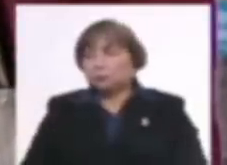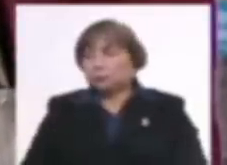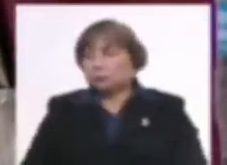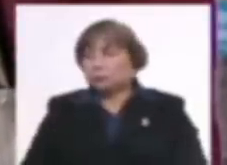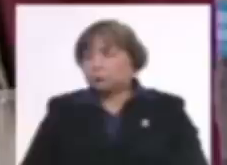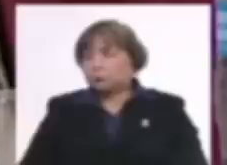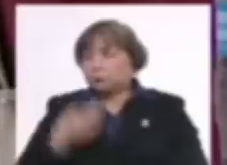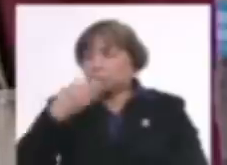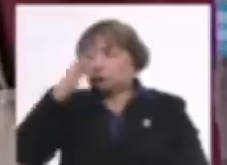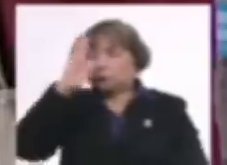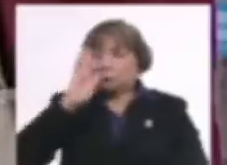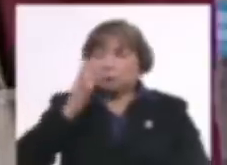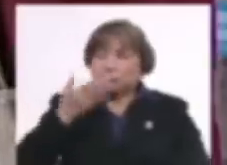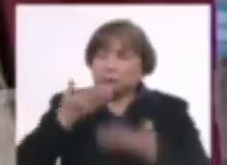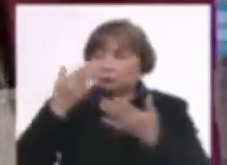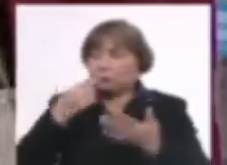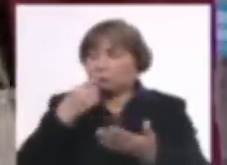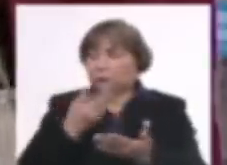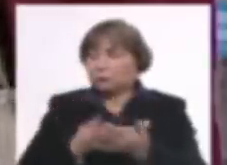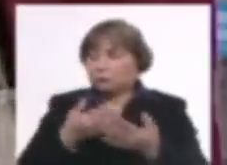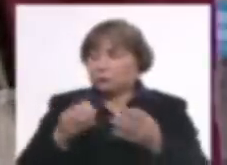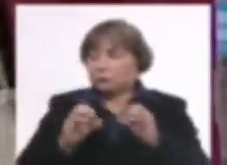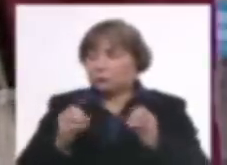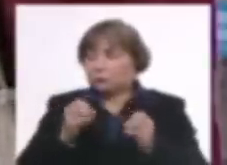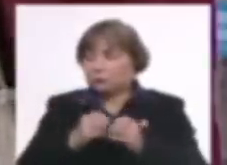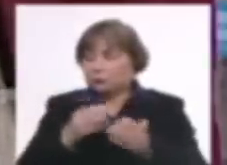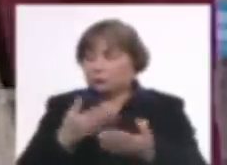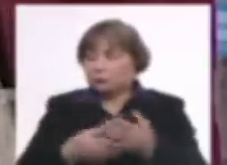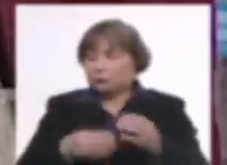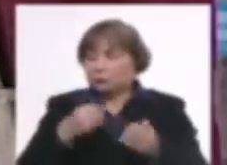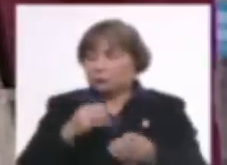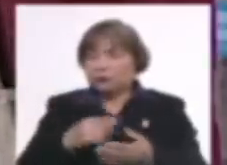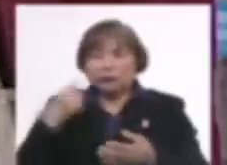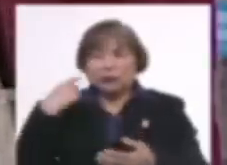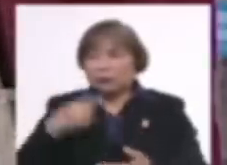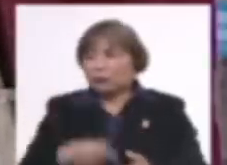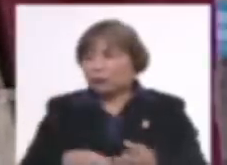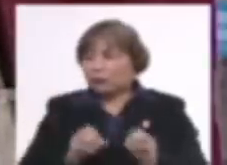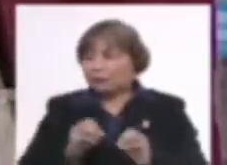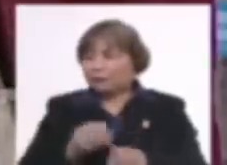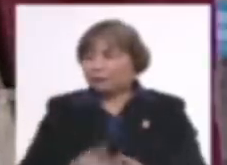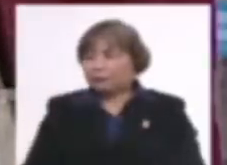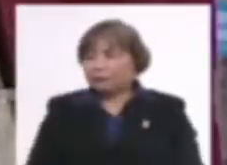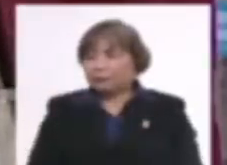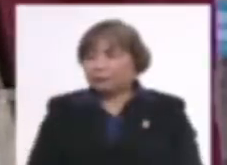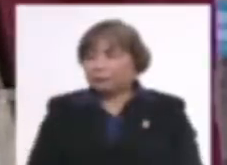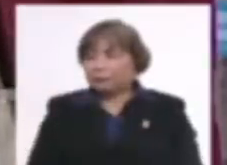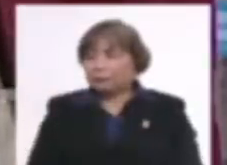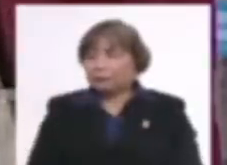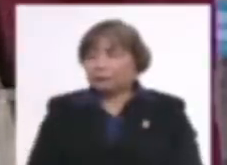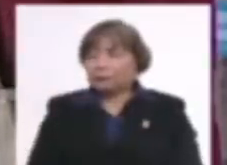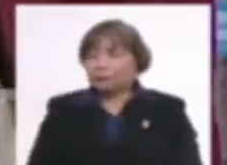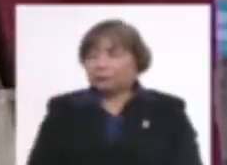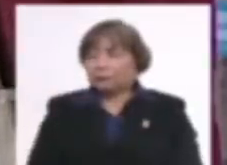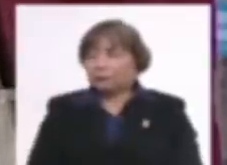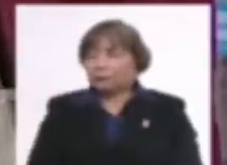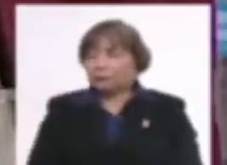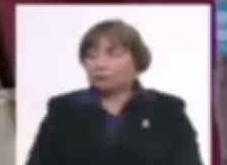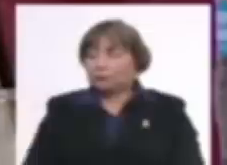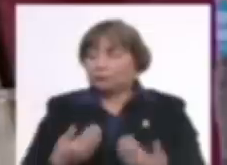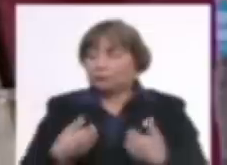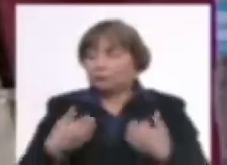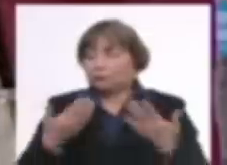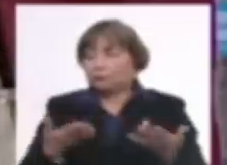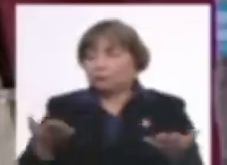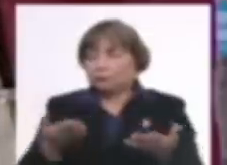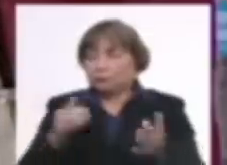Que pida a Dios nada más, porque es una persecución que nos están haciendo. Por eso estoy aquí, para esclarecer las cosas. que me ha chocado,